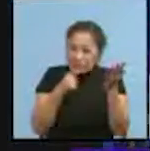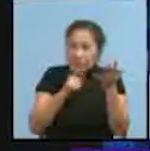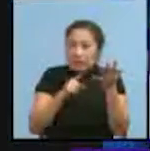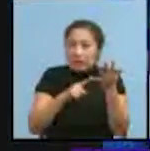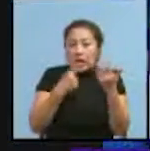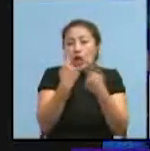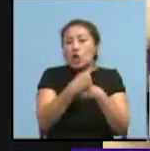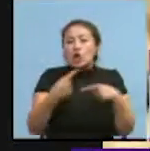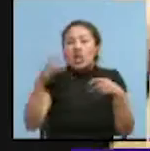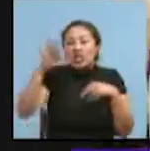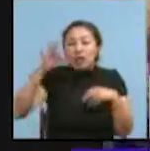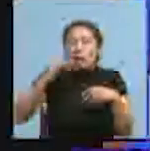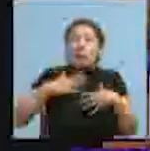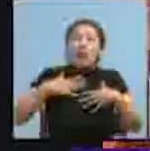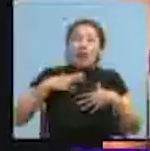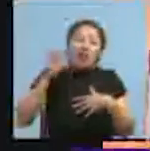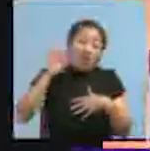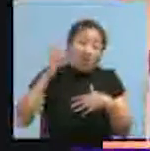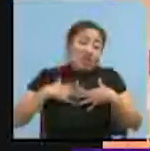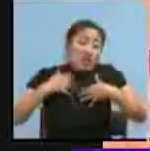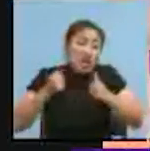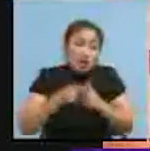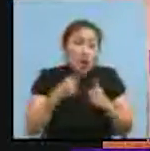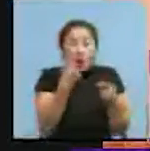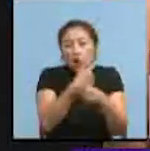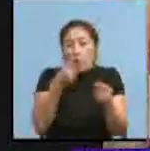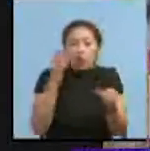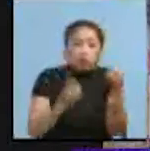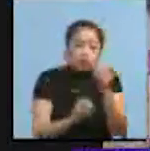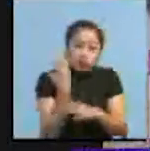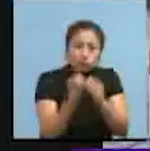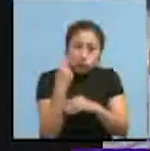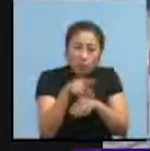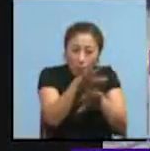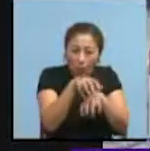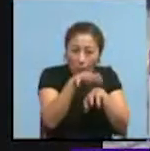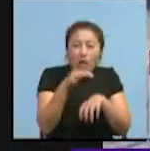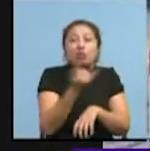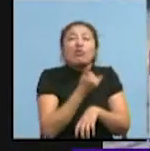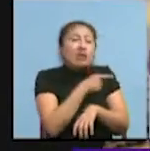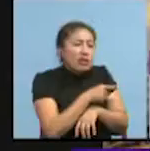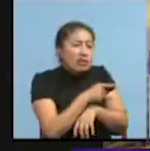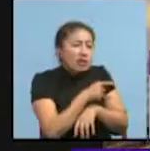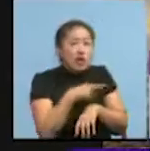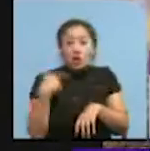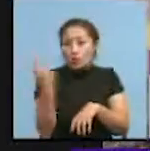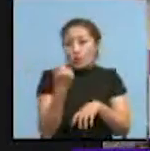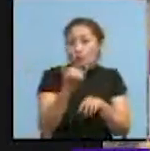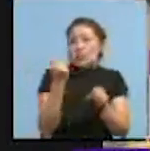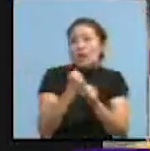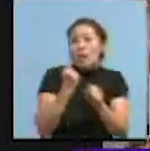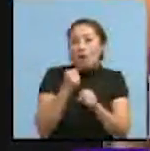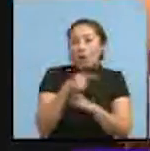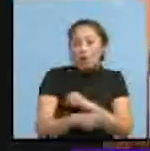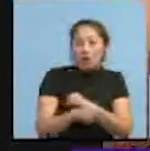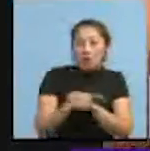hierbas medicinales y todo producido de forma agroecológica. Bien, ¿esto producen ustedes en qué zona? Nosotros estamos